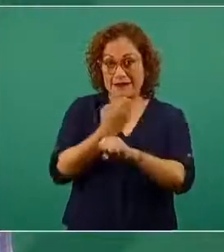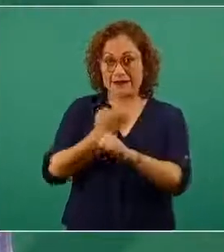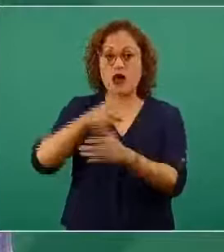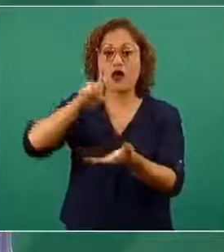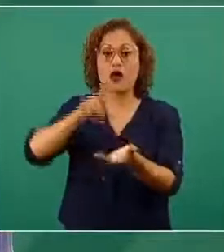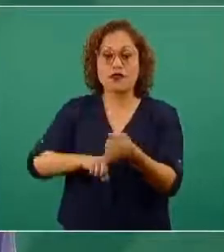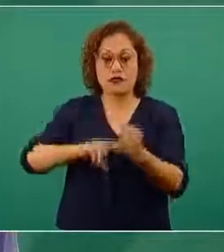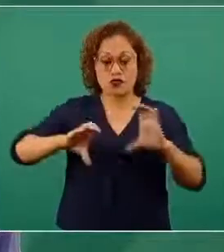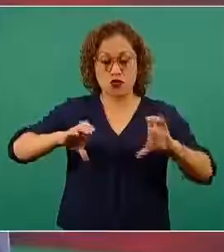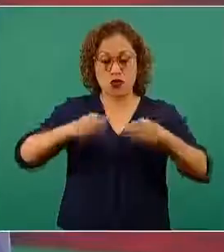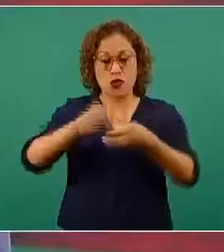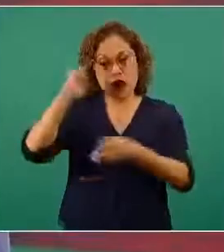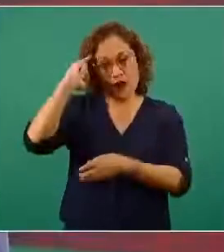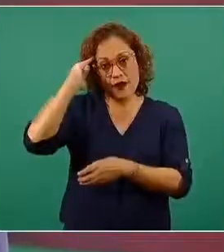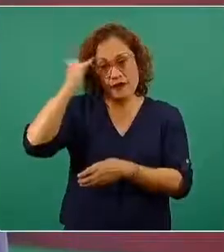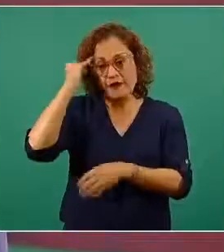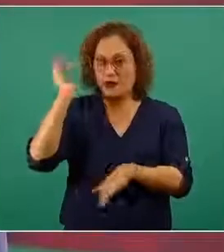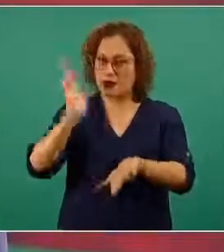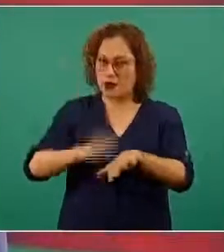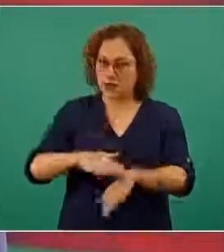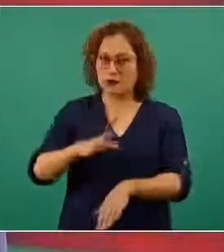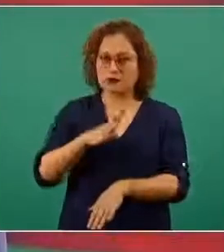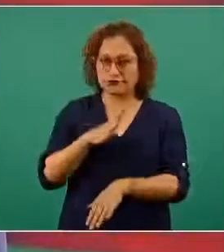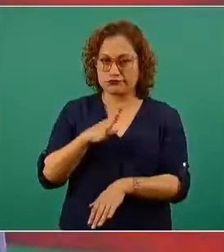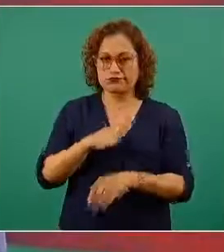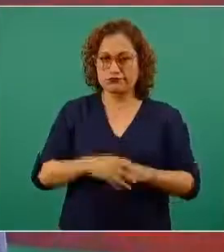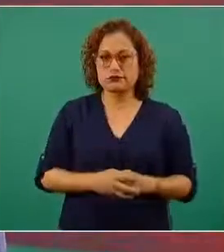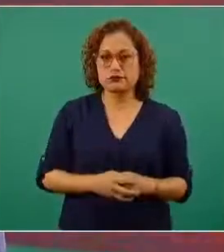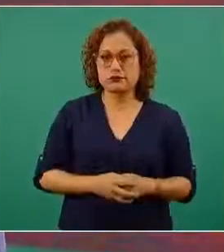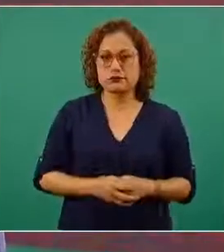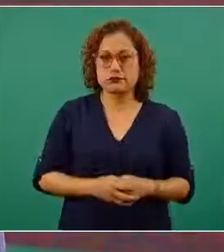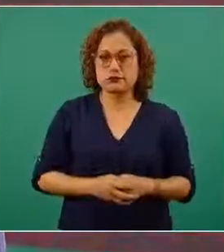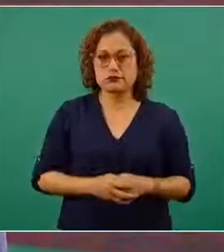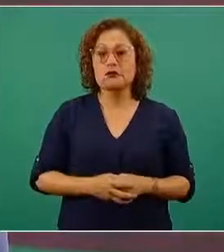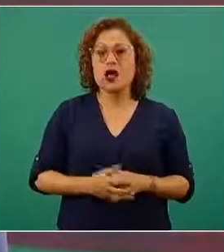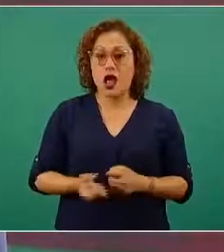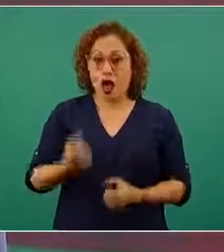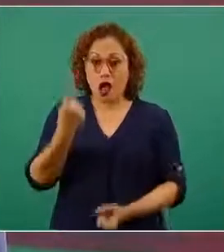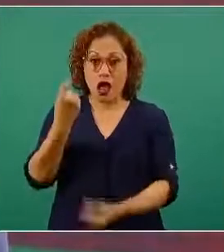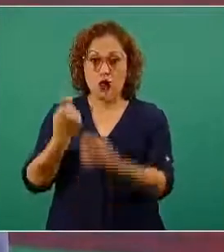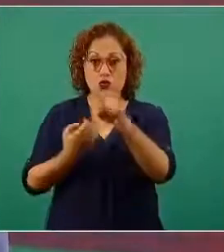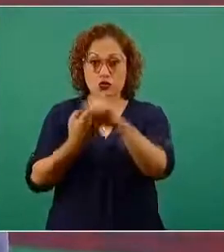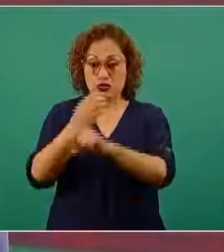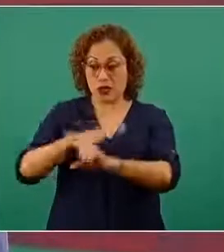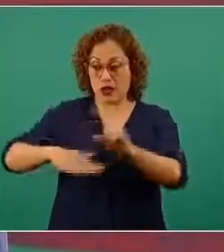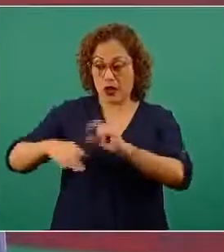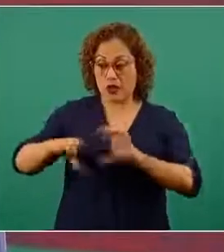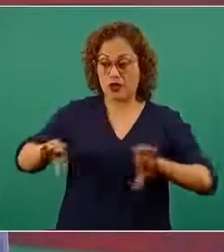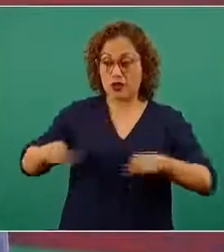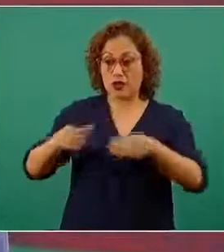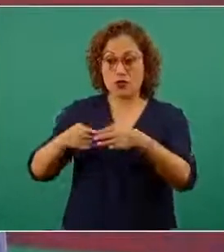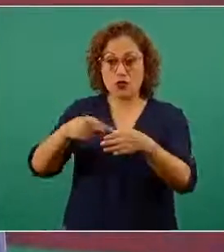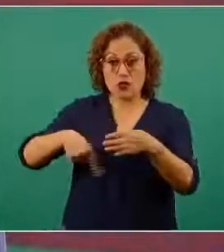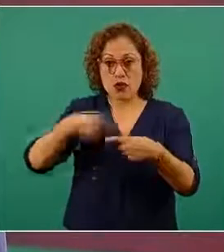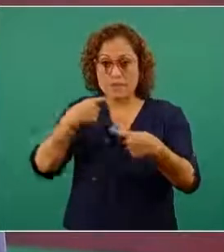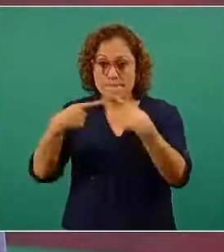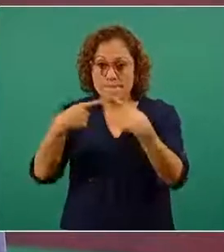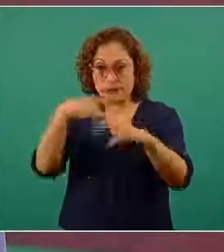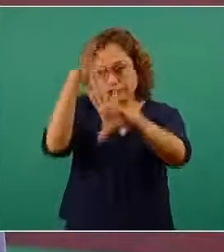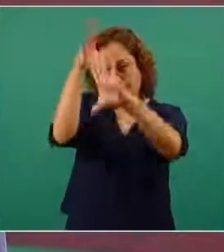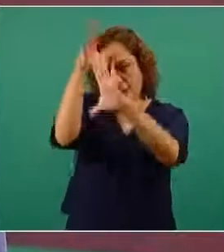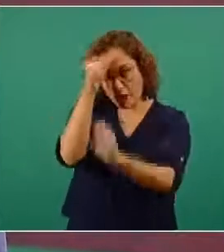proporción de población indígena. Hubo comunidades que se organizaron incluso para regular el